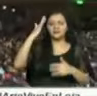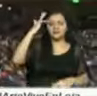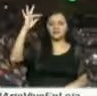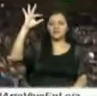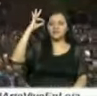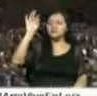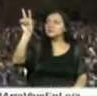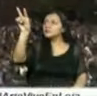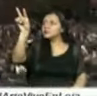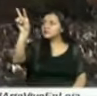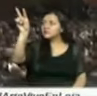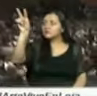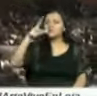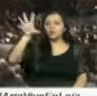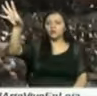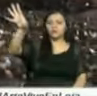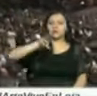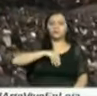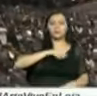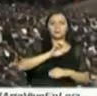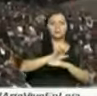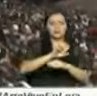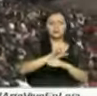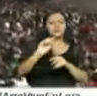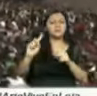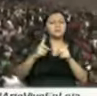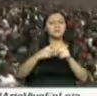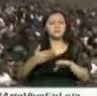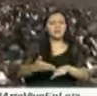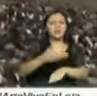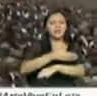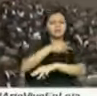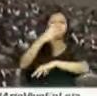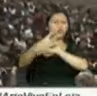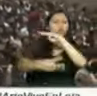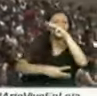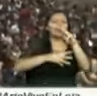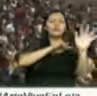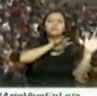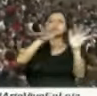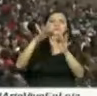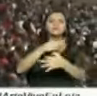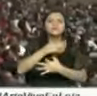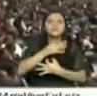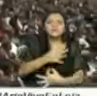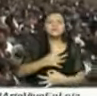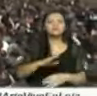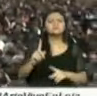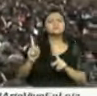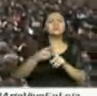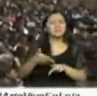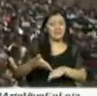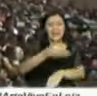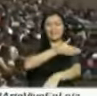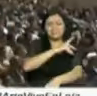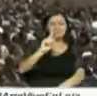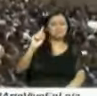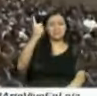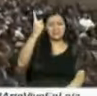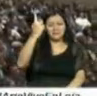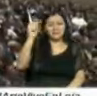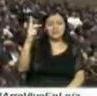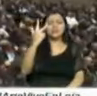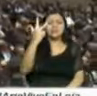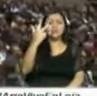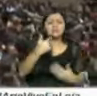del mundo, que empezó con tres obras teatrales y una muestra plástica, pero creció